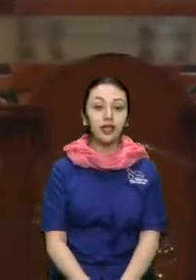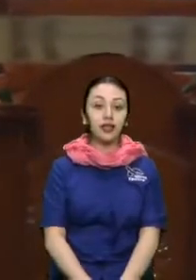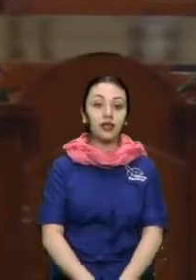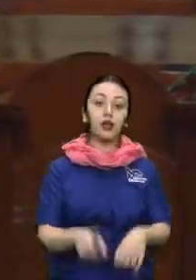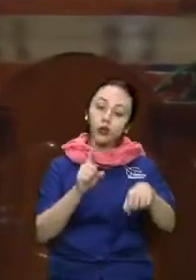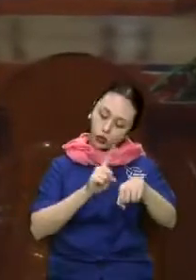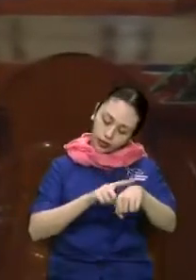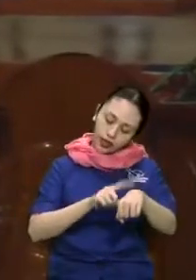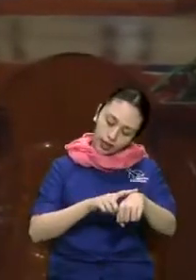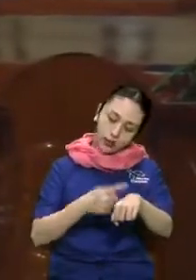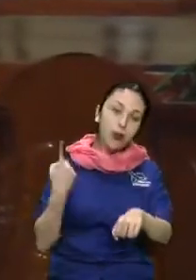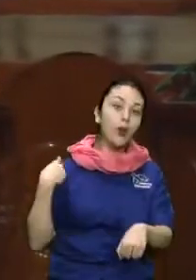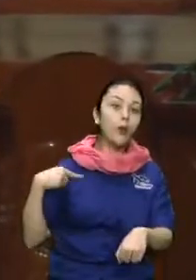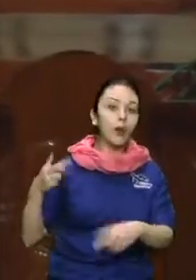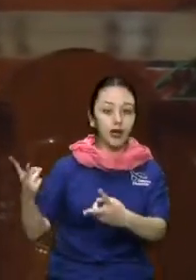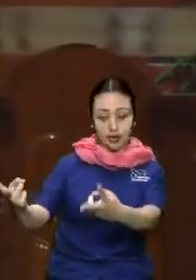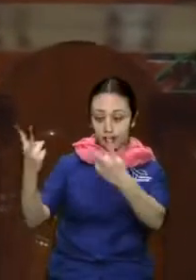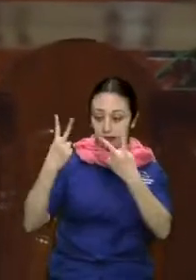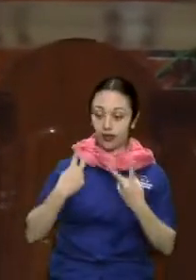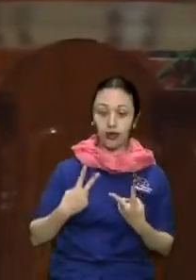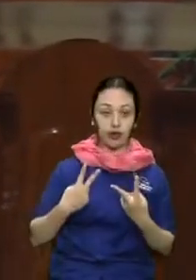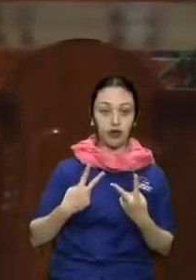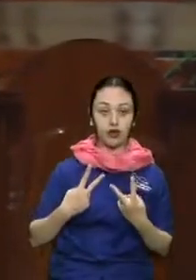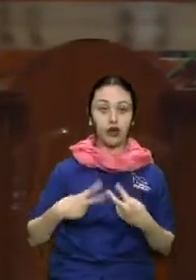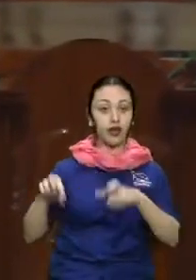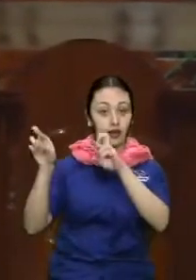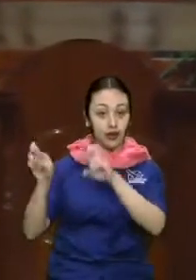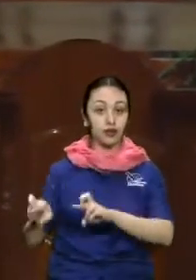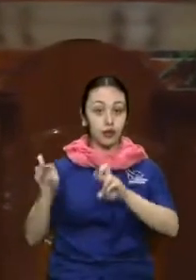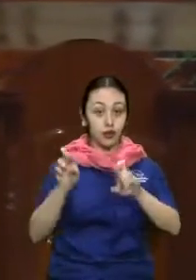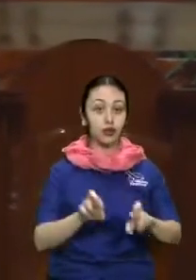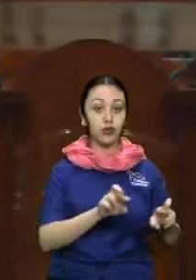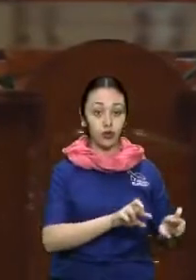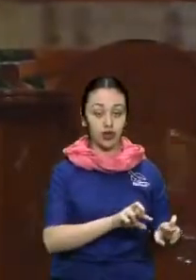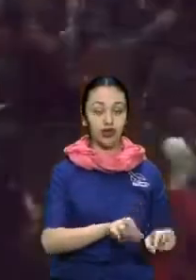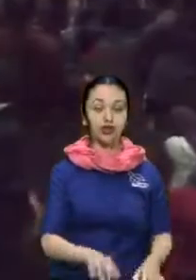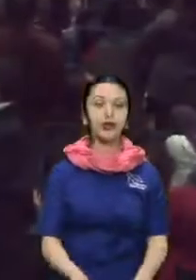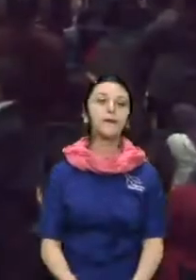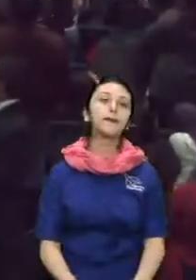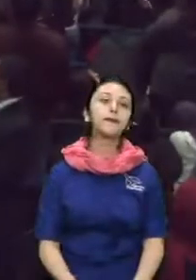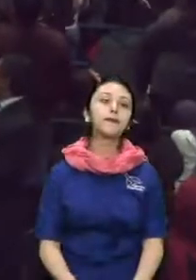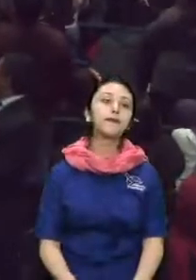Ahí vienen otras personas. Bienvenidos. Dios les bendiga. Ahorita los vamos a agendar.